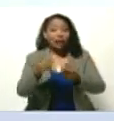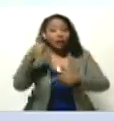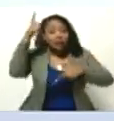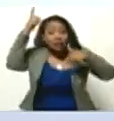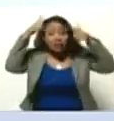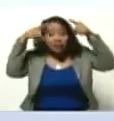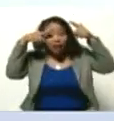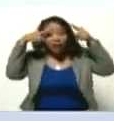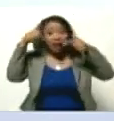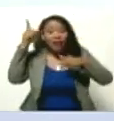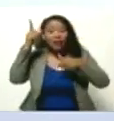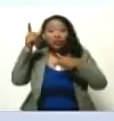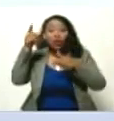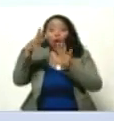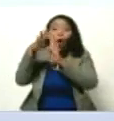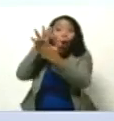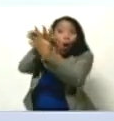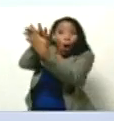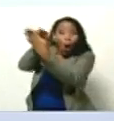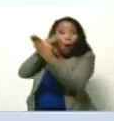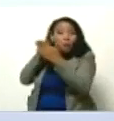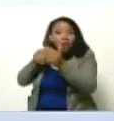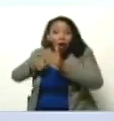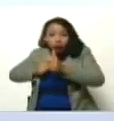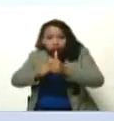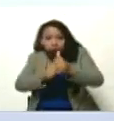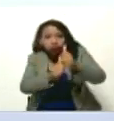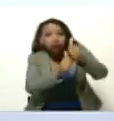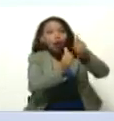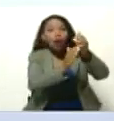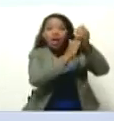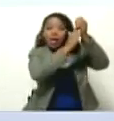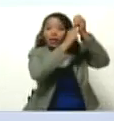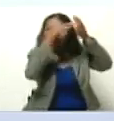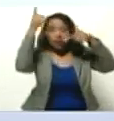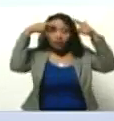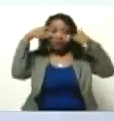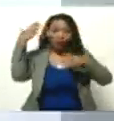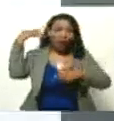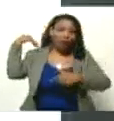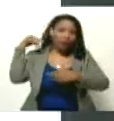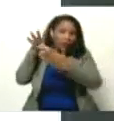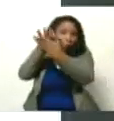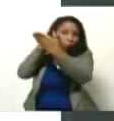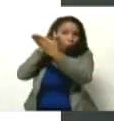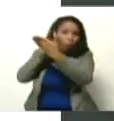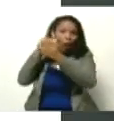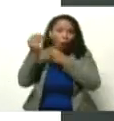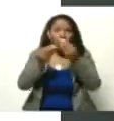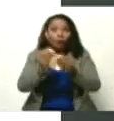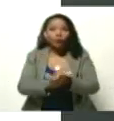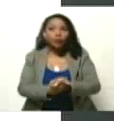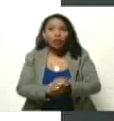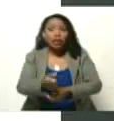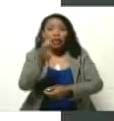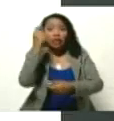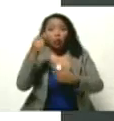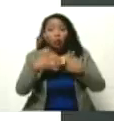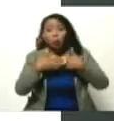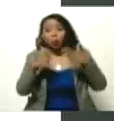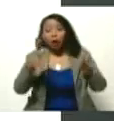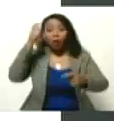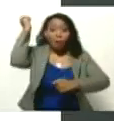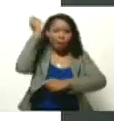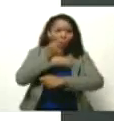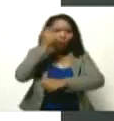como la figura, pues, como el guía. No deben tener ninguna sanción a causa abierta en el Tribunal